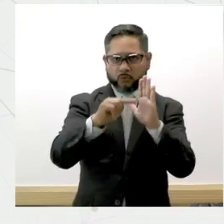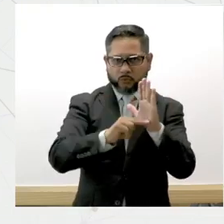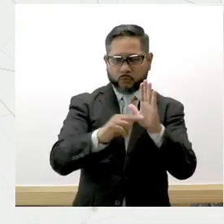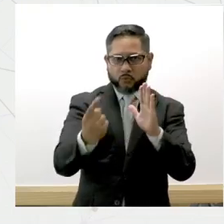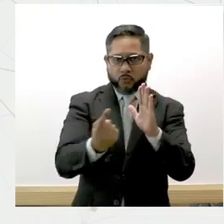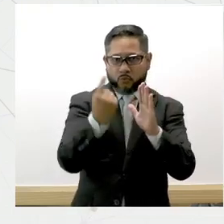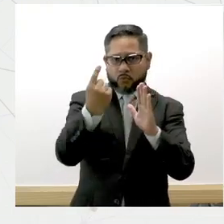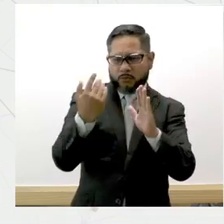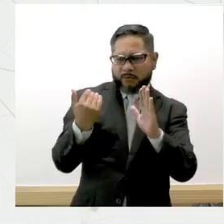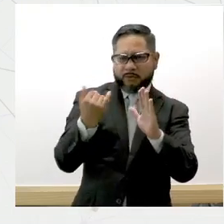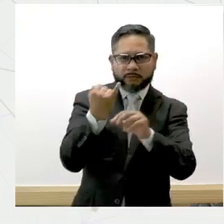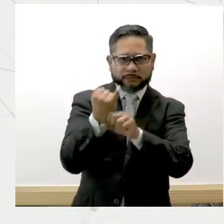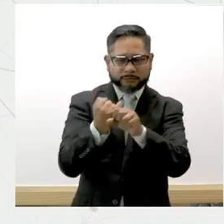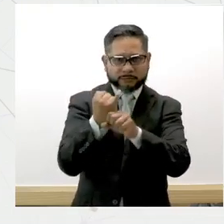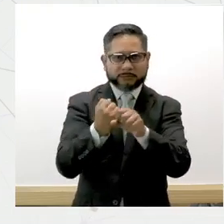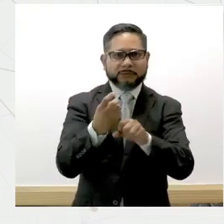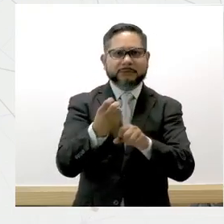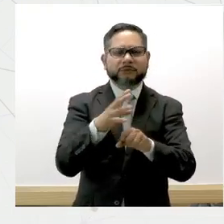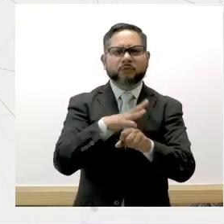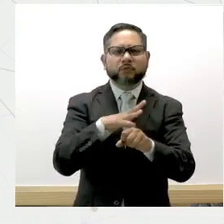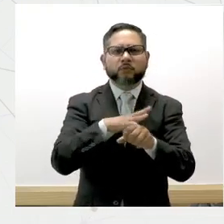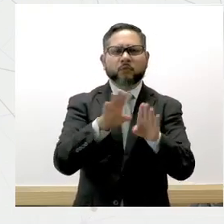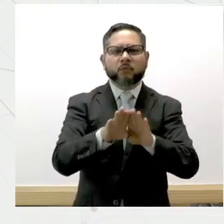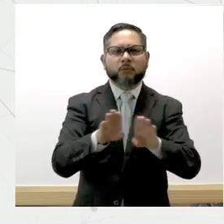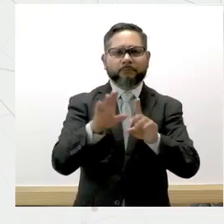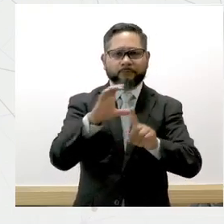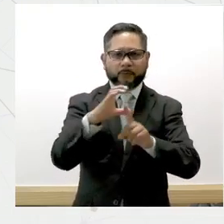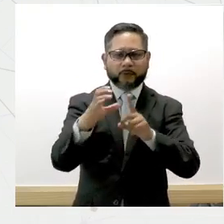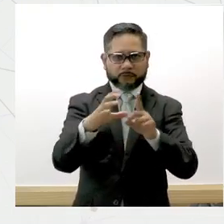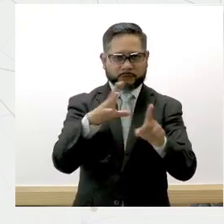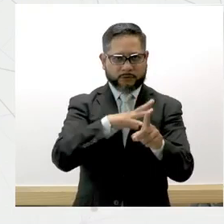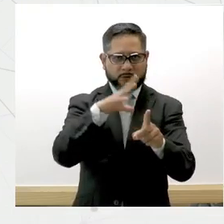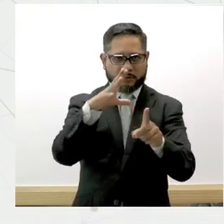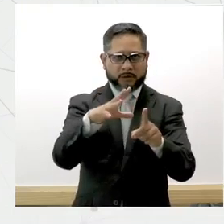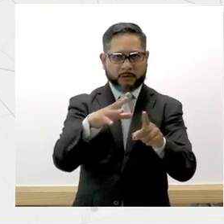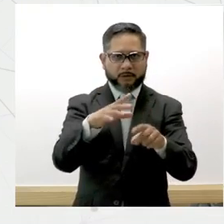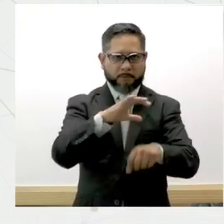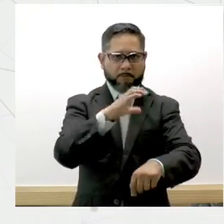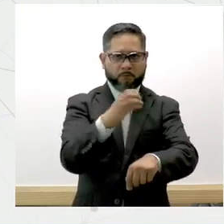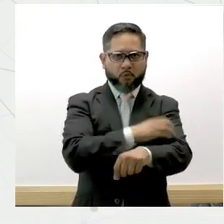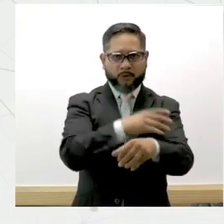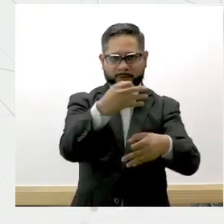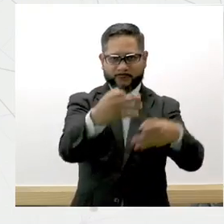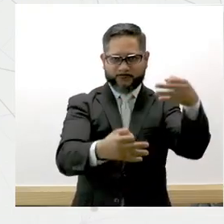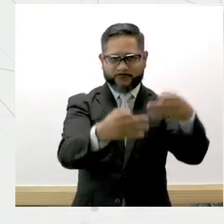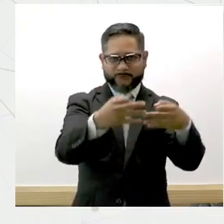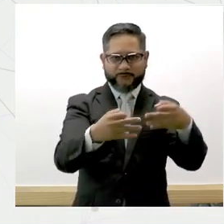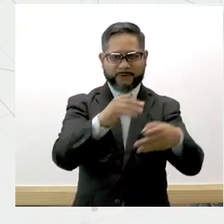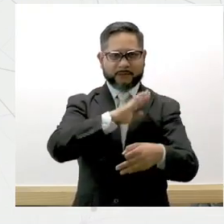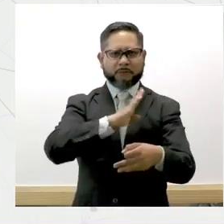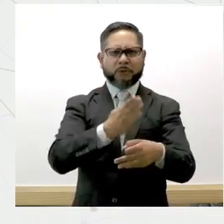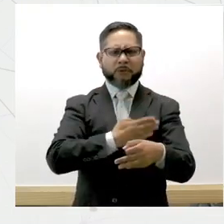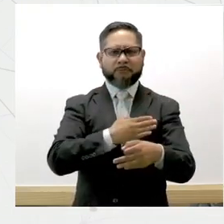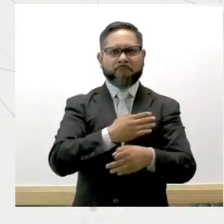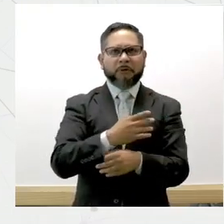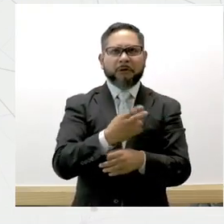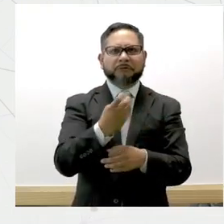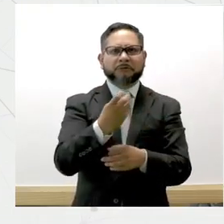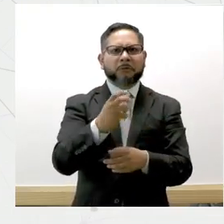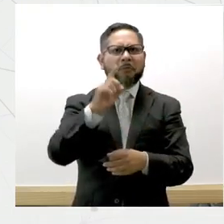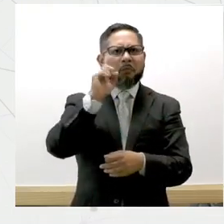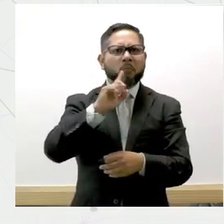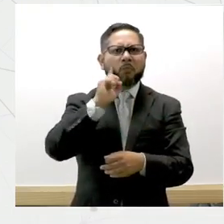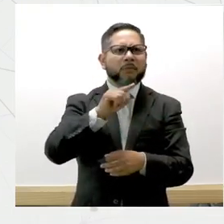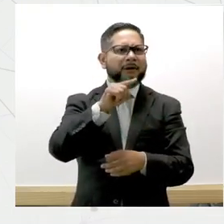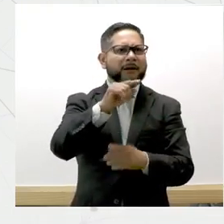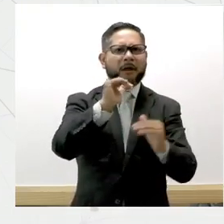últimos estudios ha sido con el Consejo General del Poder Judicial en España para ver por qué las mujeres no llegan a las